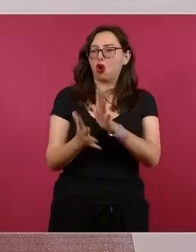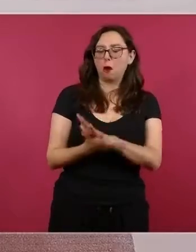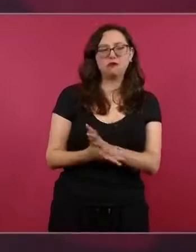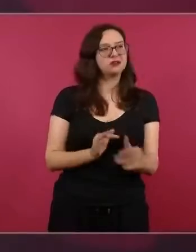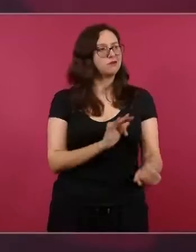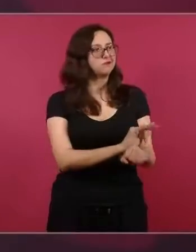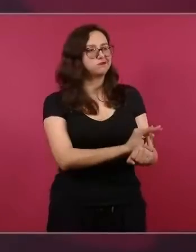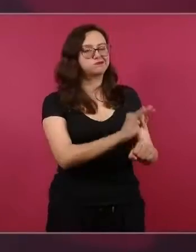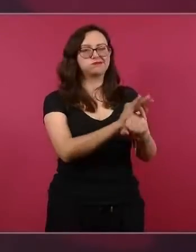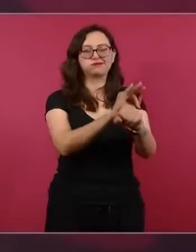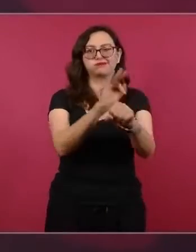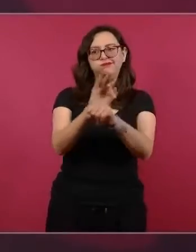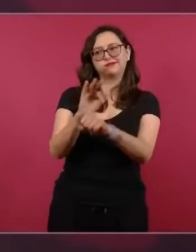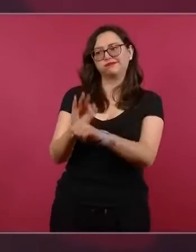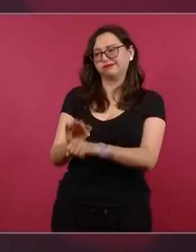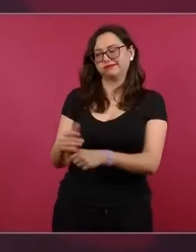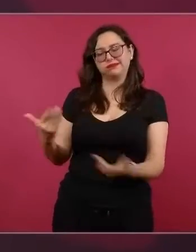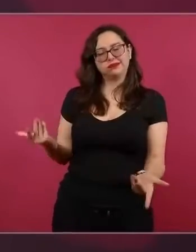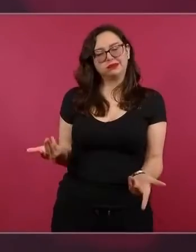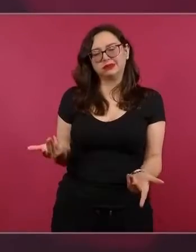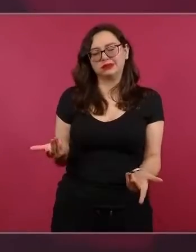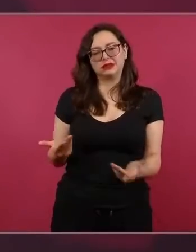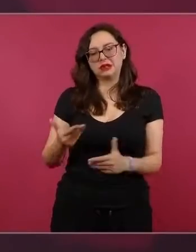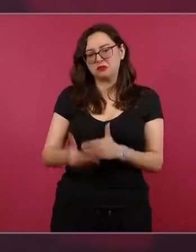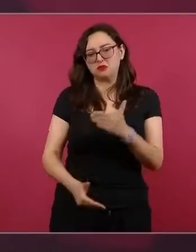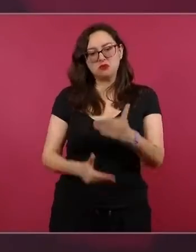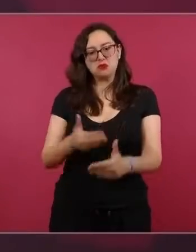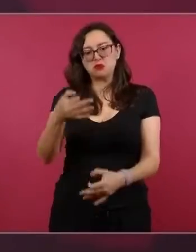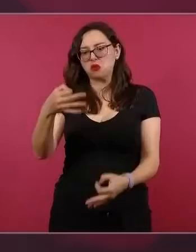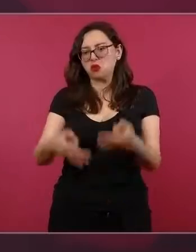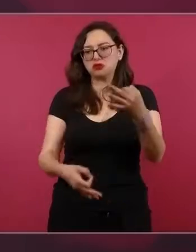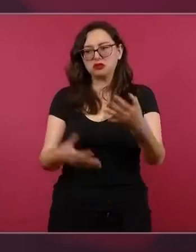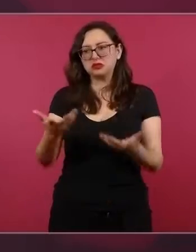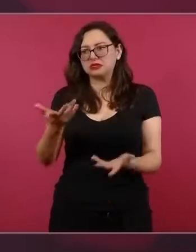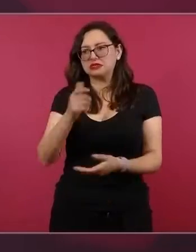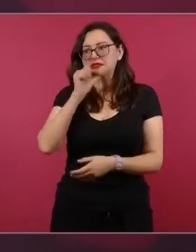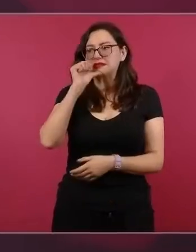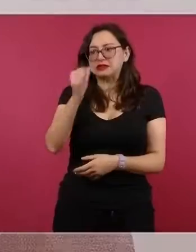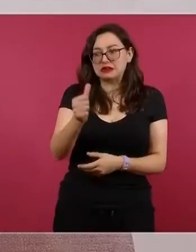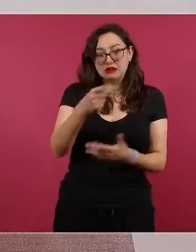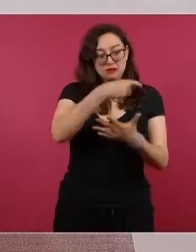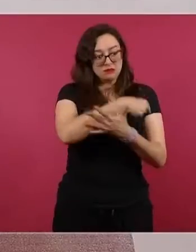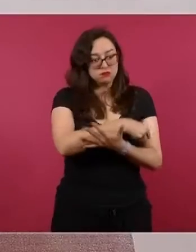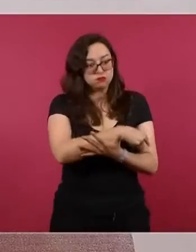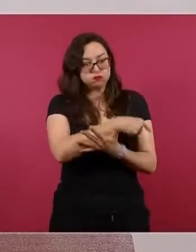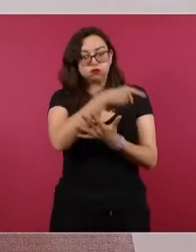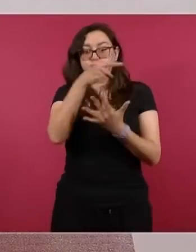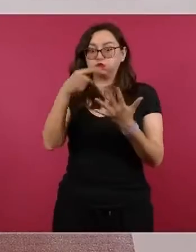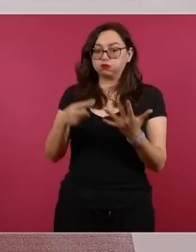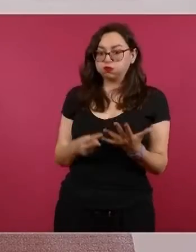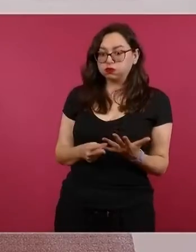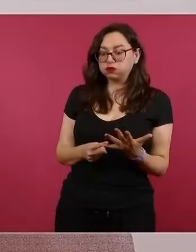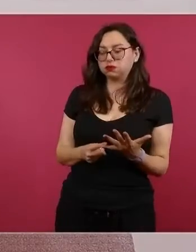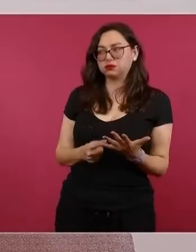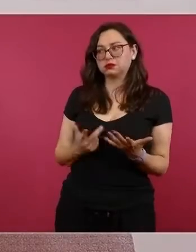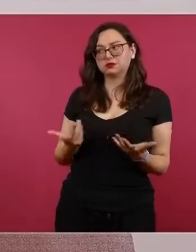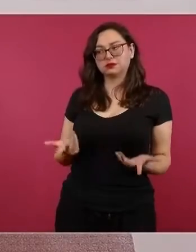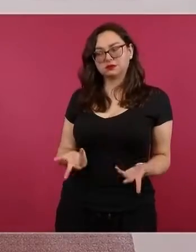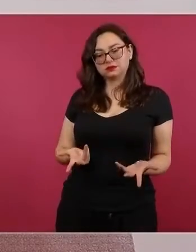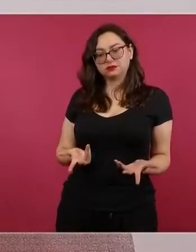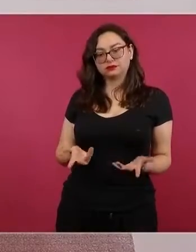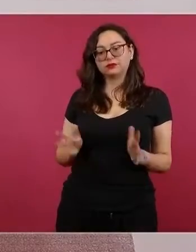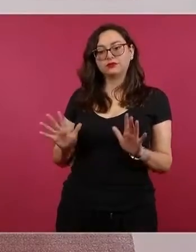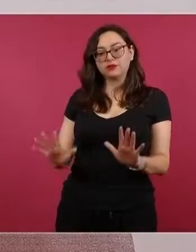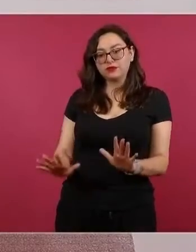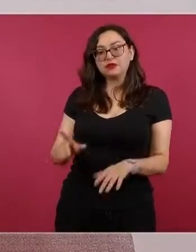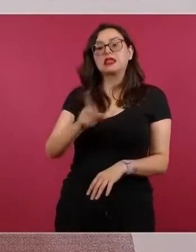a estos procesos a las personas en libertad. Entonces, hay muchos elementos, por eso hemos venido insistiendo que